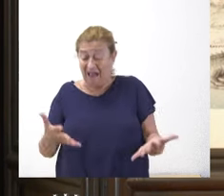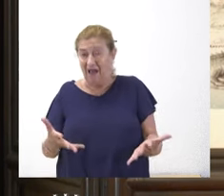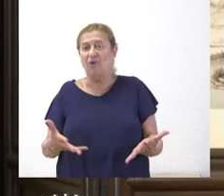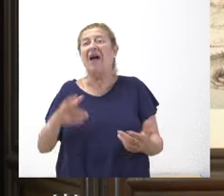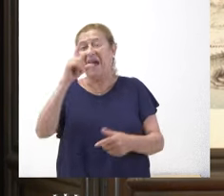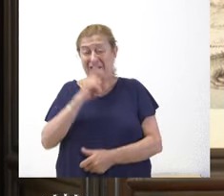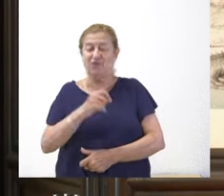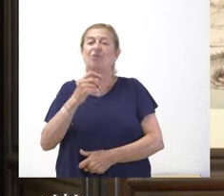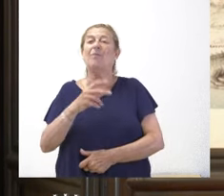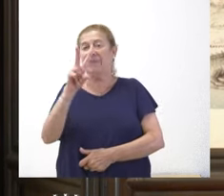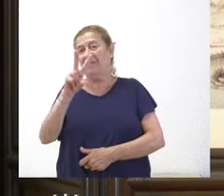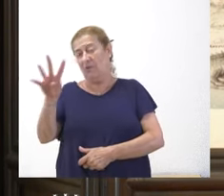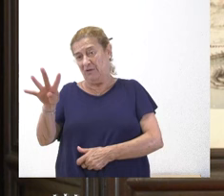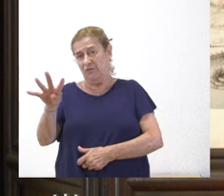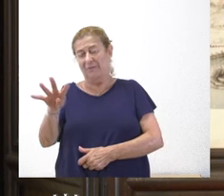el año 24